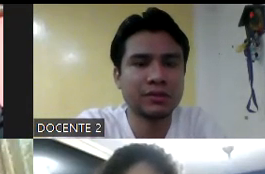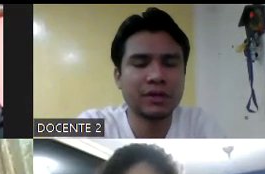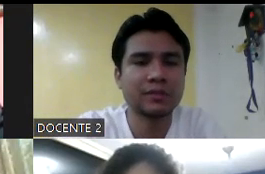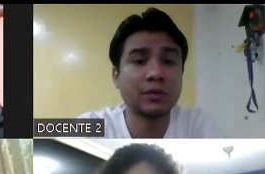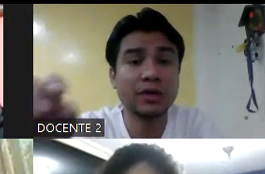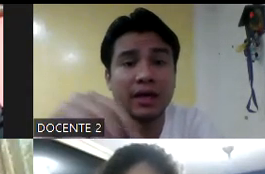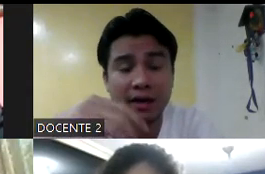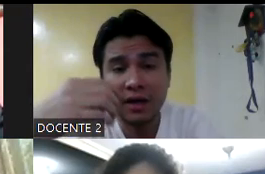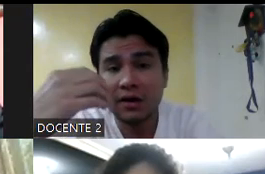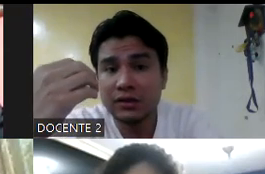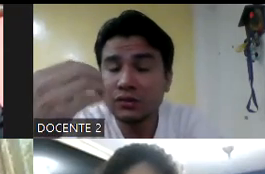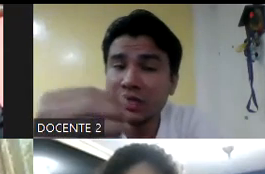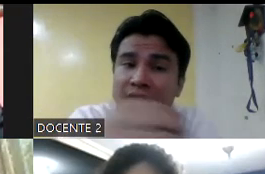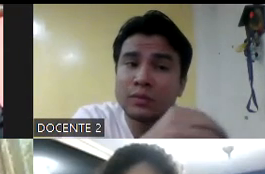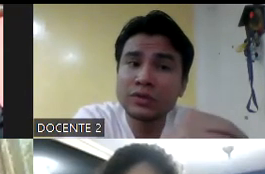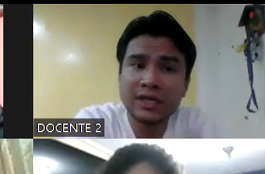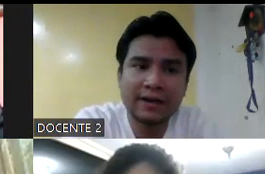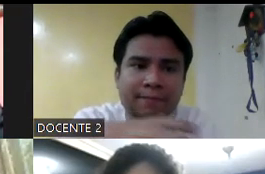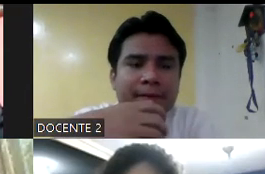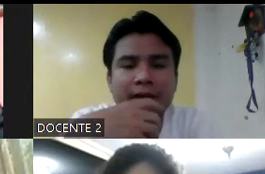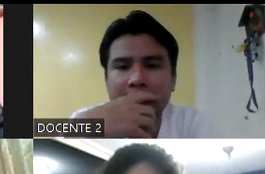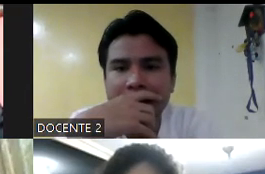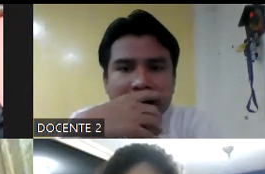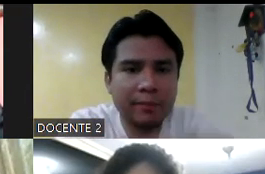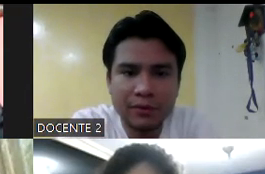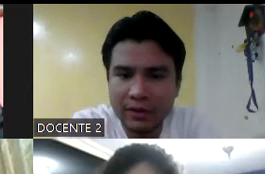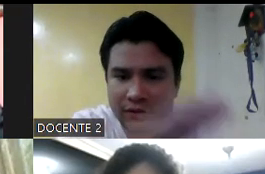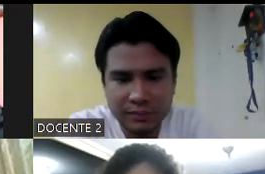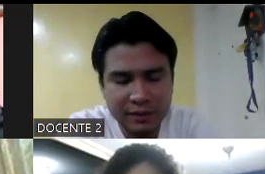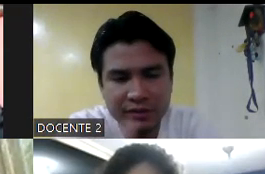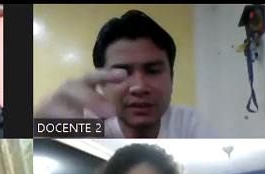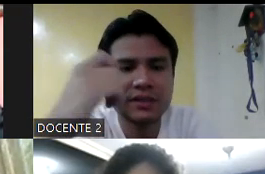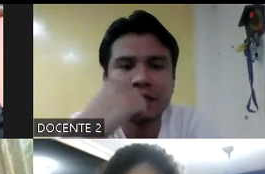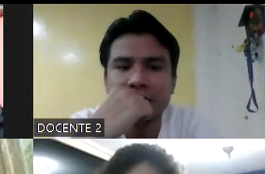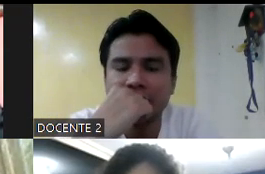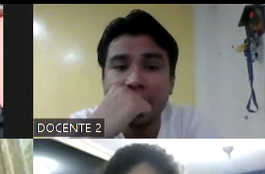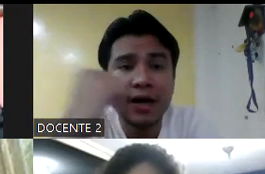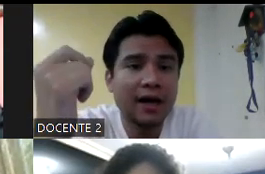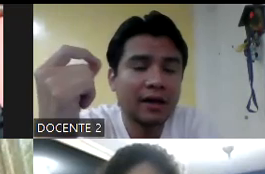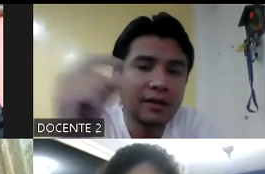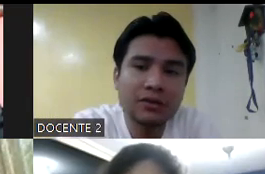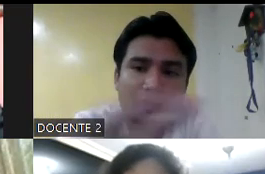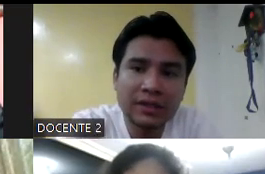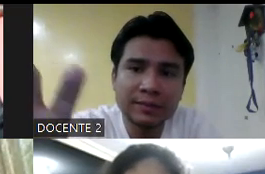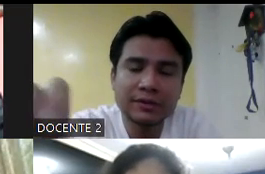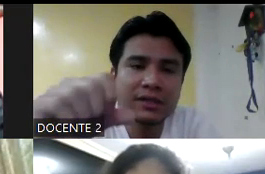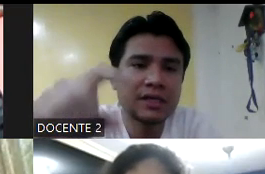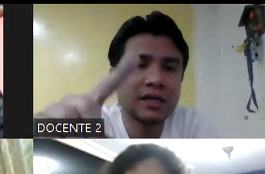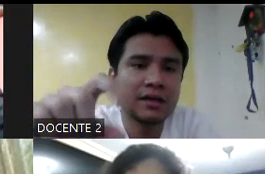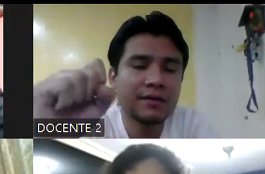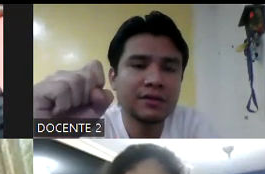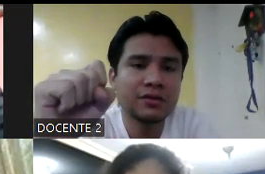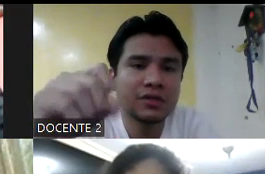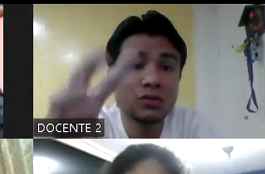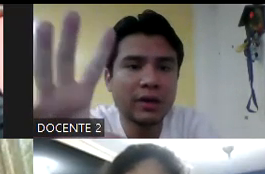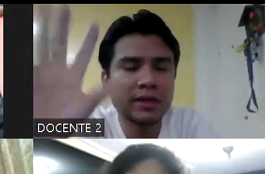de situaciones. ¿Por qué? Si ustedes buscan ejemplo de las personas que estén aquí, de todas las personas